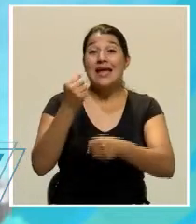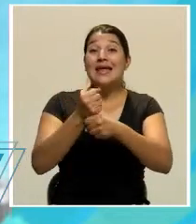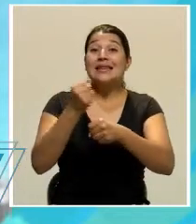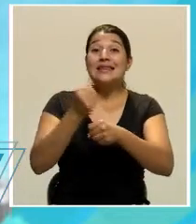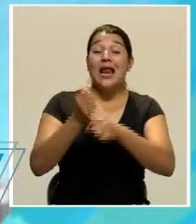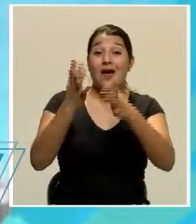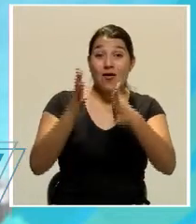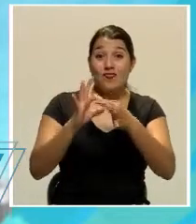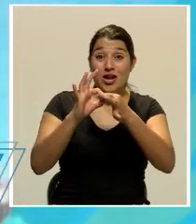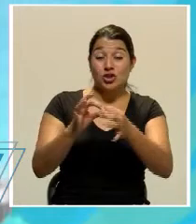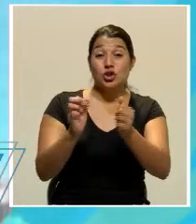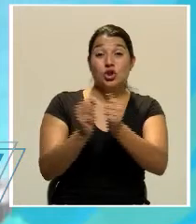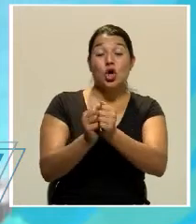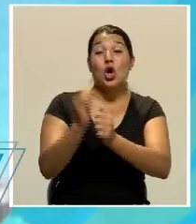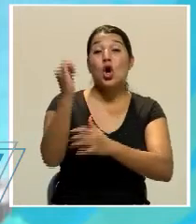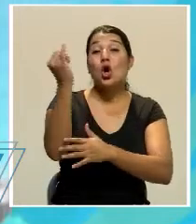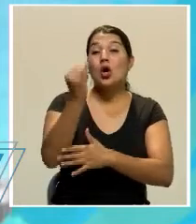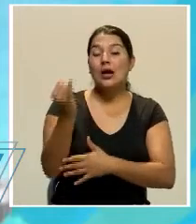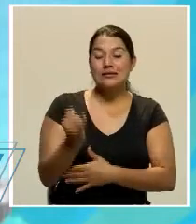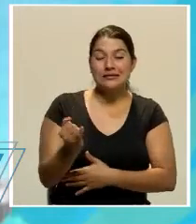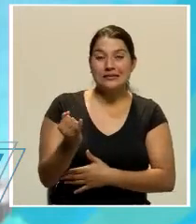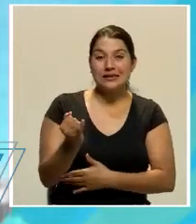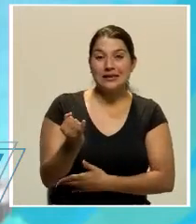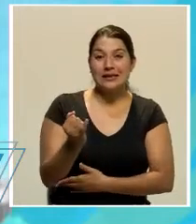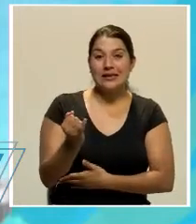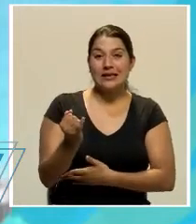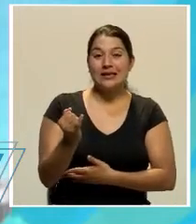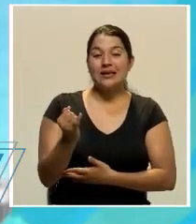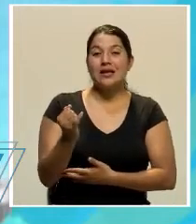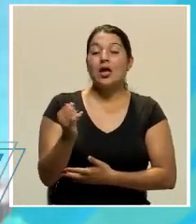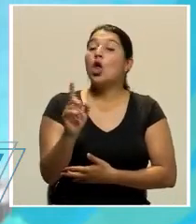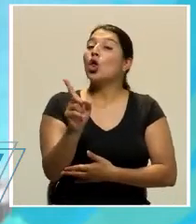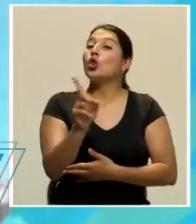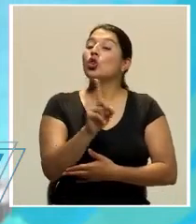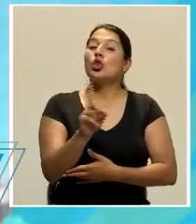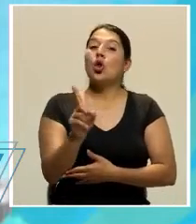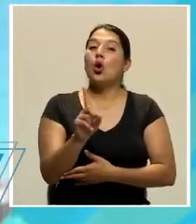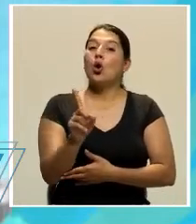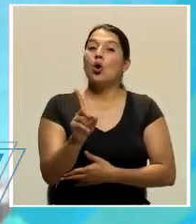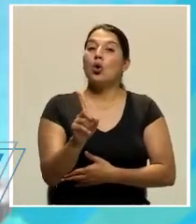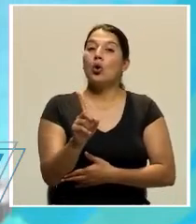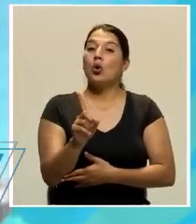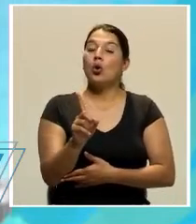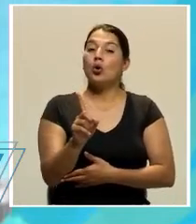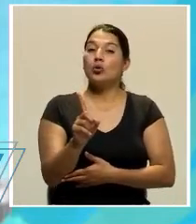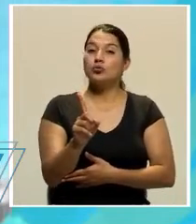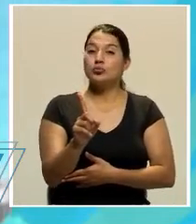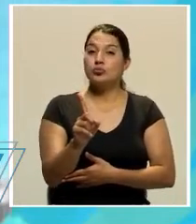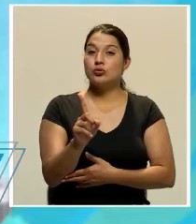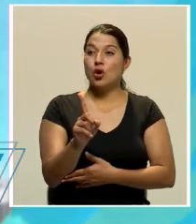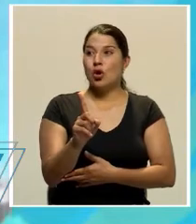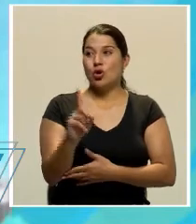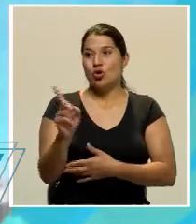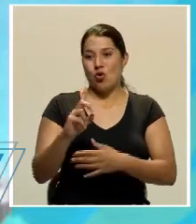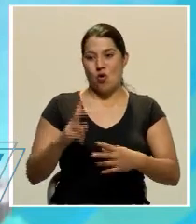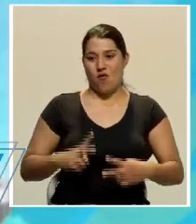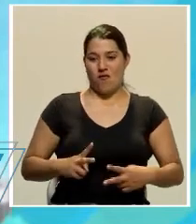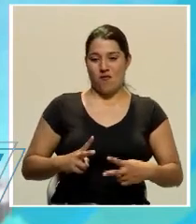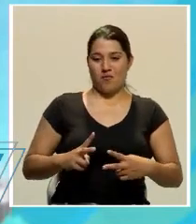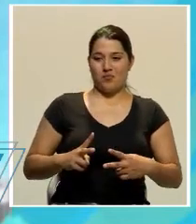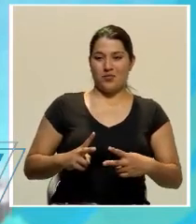del arte no subsisten a través de ingresos como cualquier otra